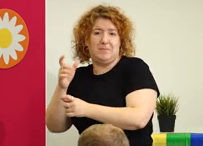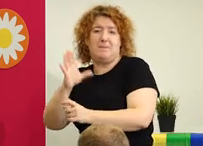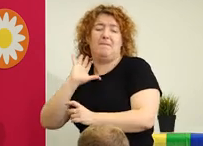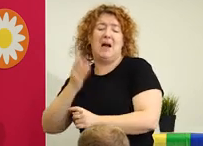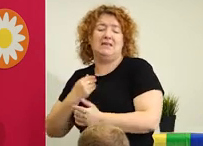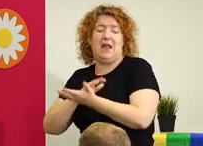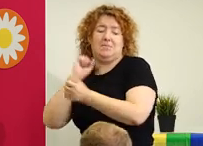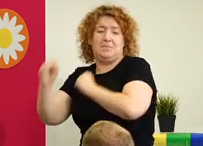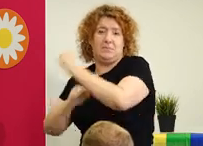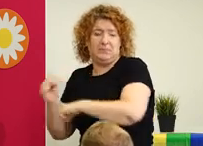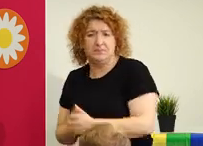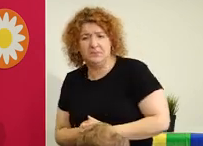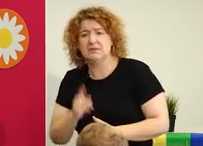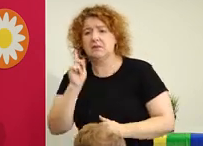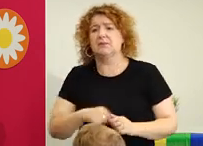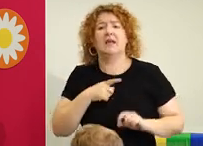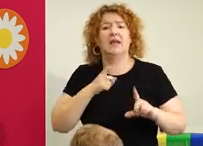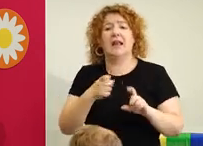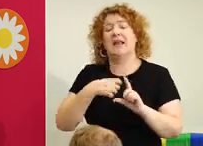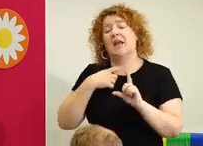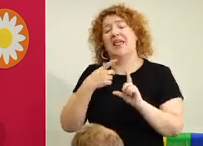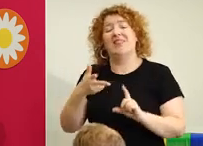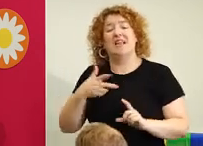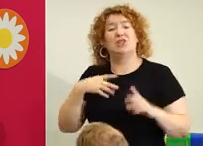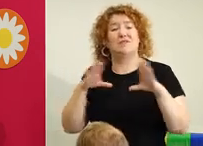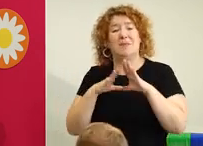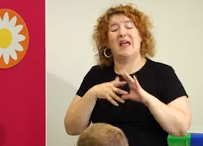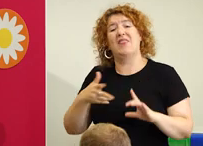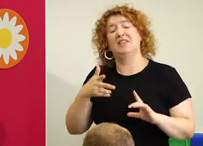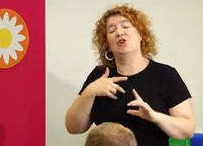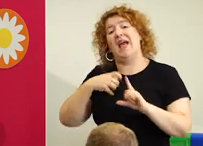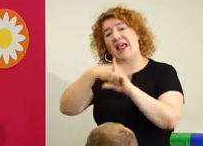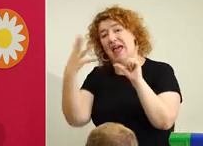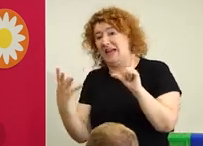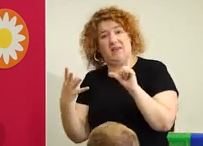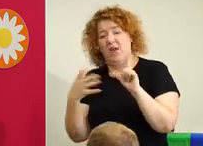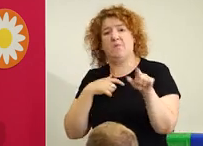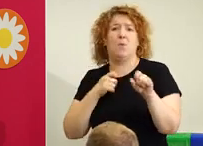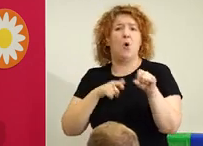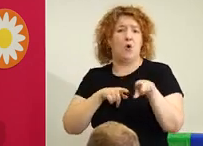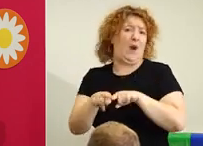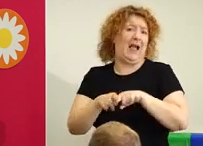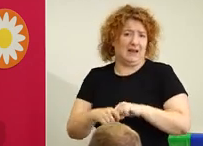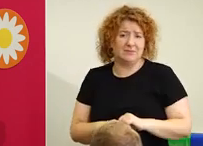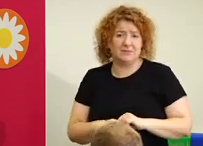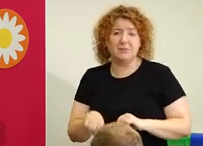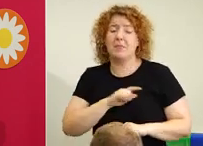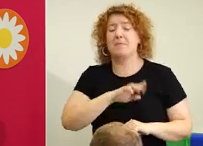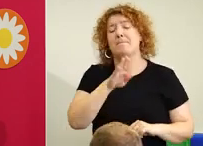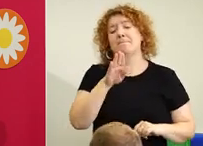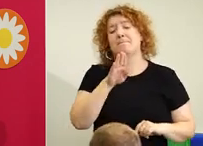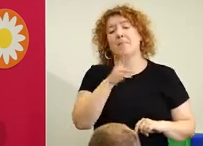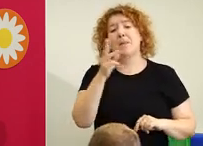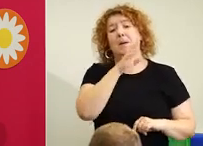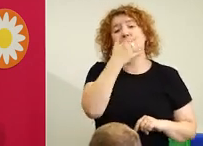un cuestionamiento de los derechos feministas y de los derechos LGTBI. La persona a la que han pactado Partido Socialista y Partido